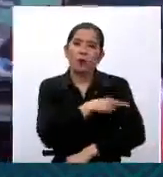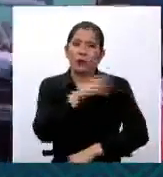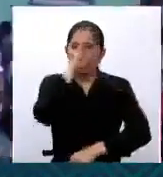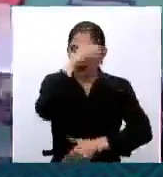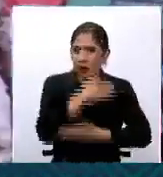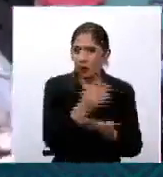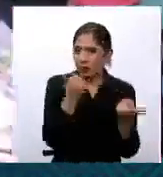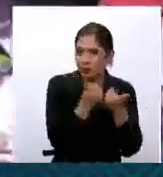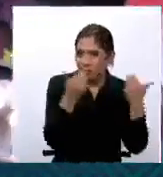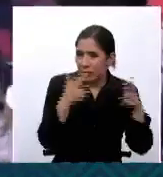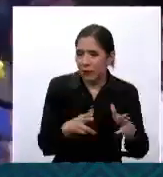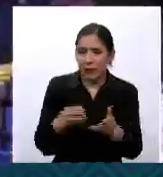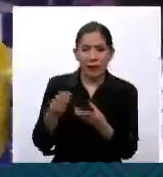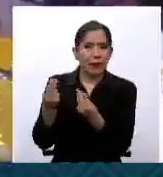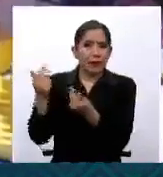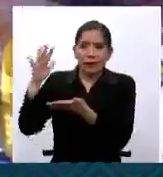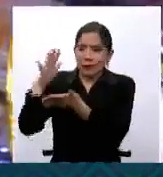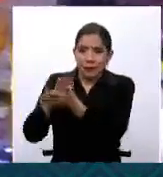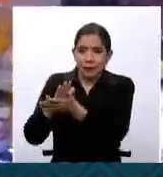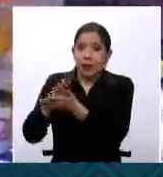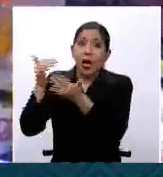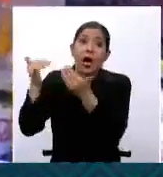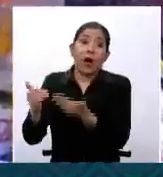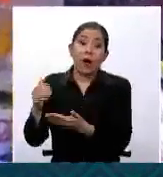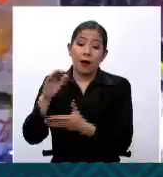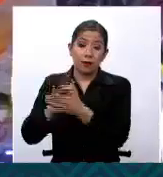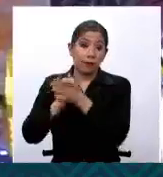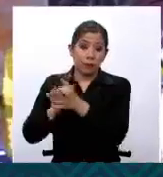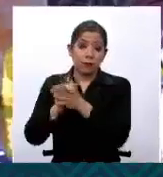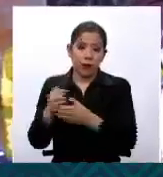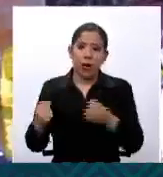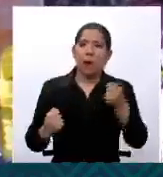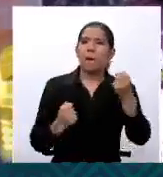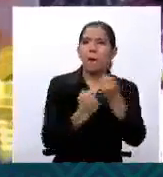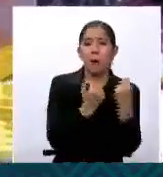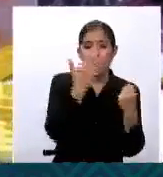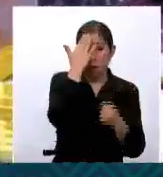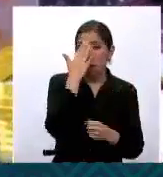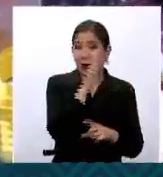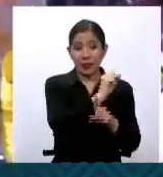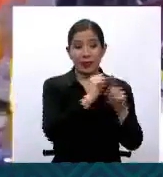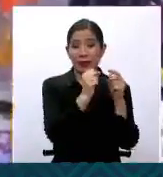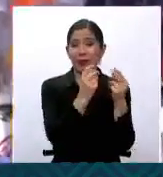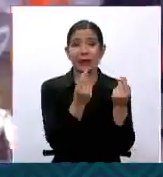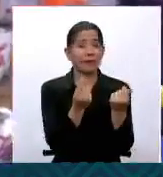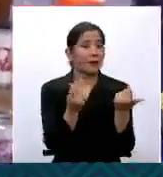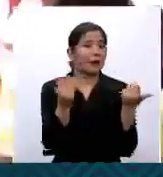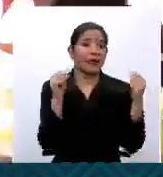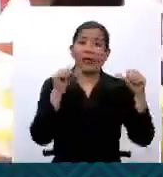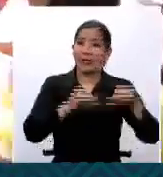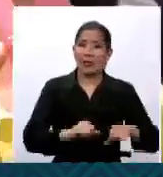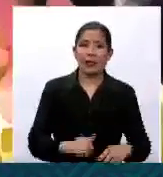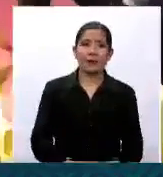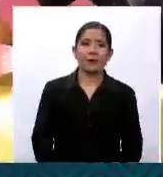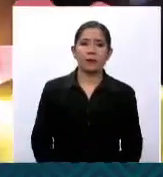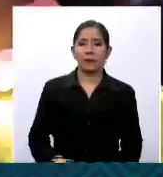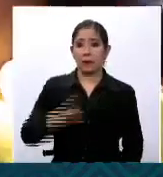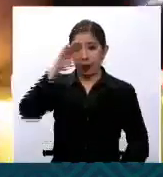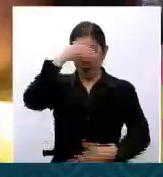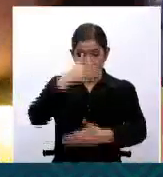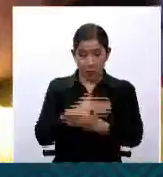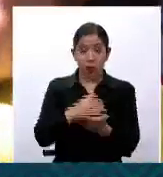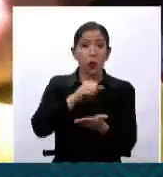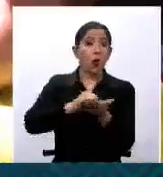a la Lotería Nacional por el apoyo que recibieron, ya que se encontraban en una situación crítica. Estábamos, mi hijo ha sido operado de la cabeza